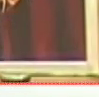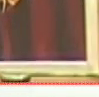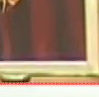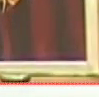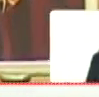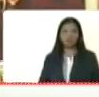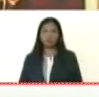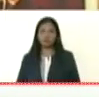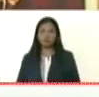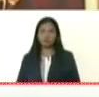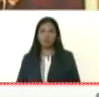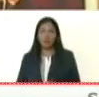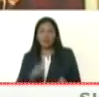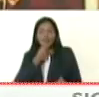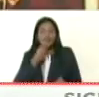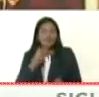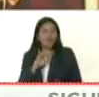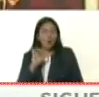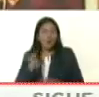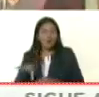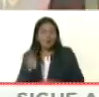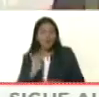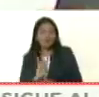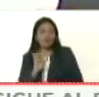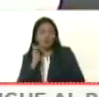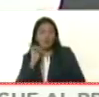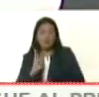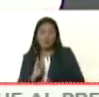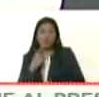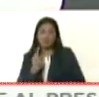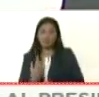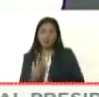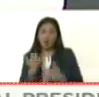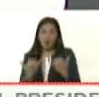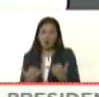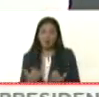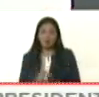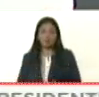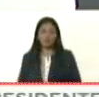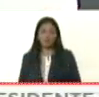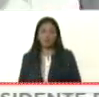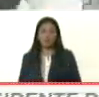estado Sucre. Qué belleza. Precisamente lo que estábamos hablando.